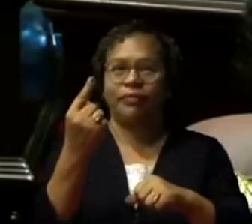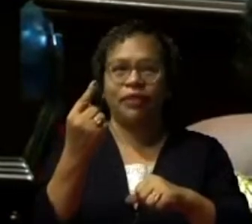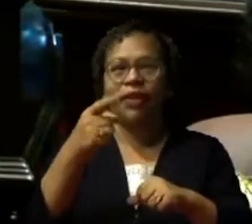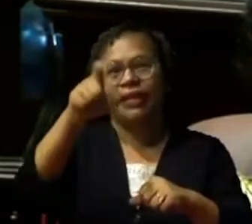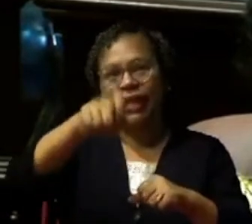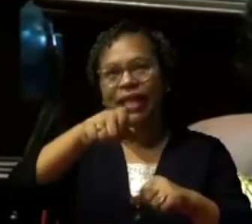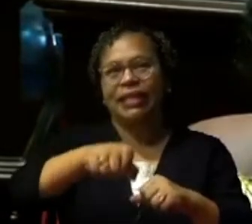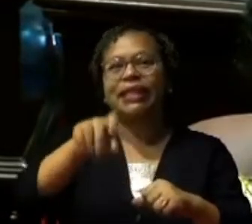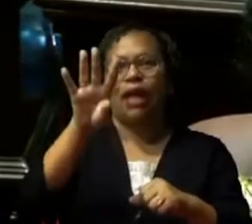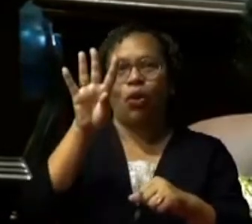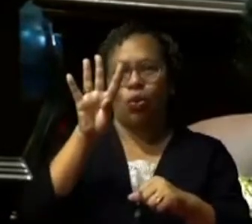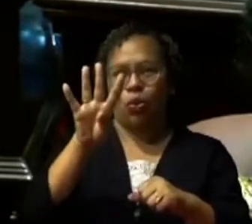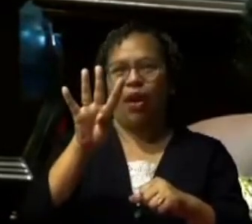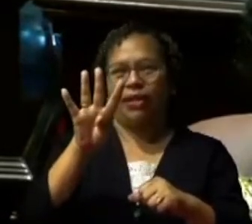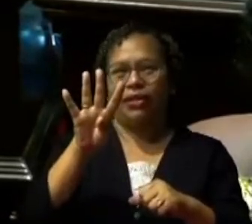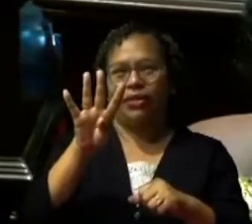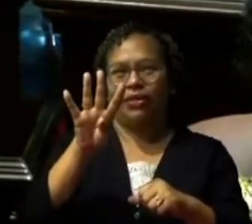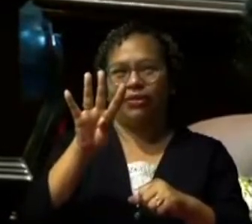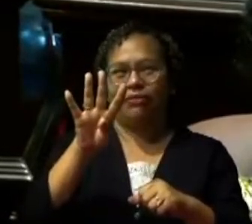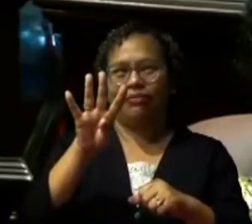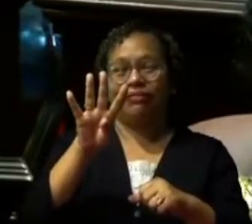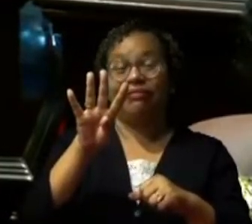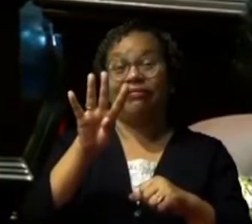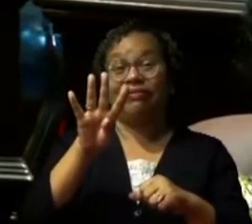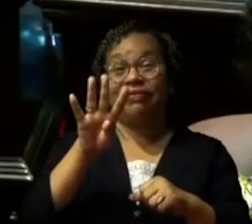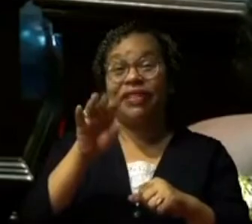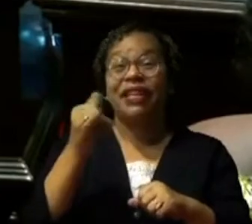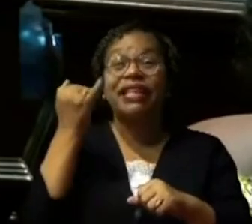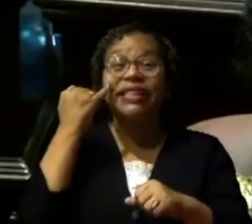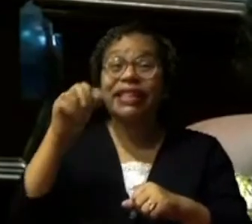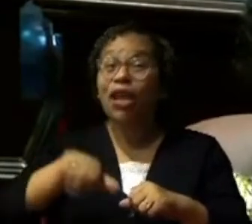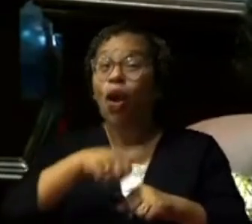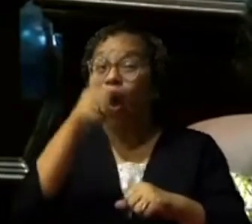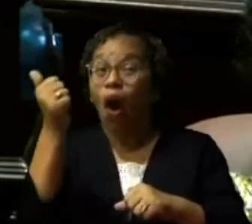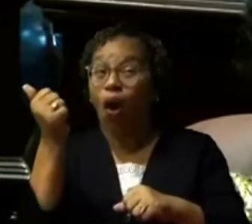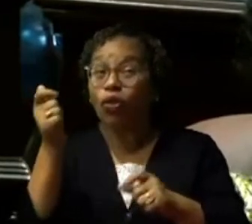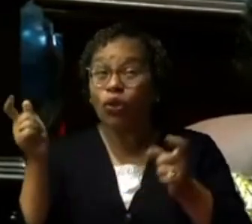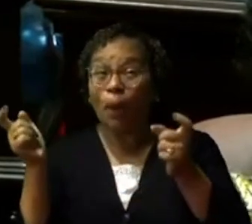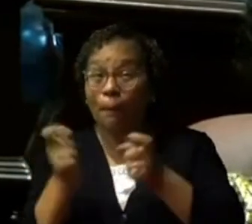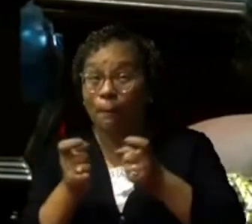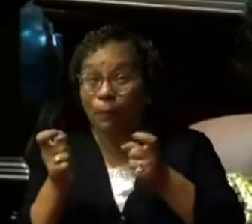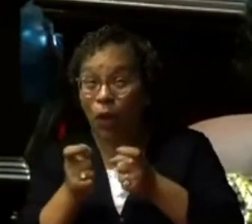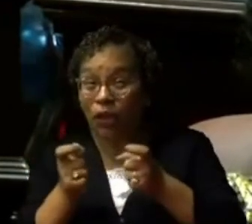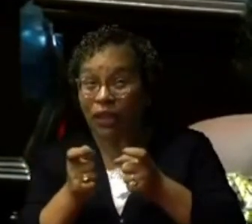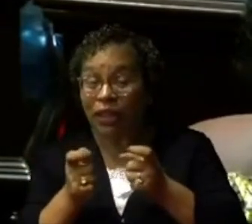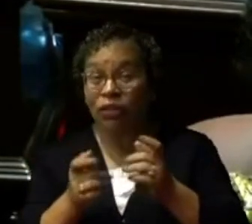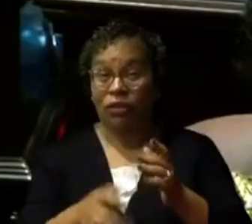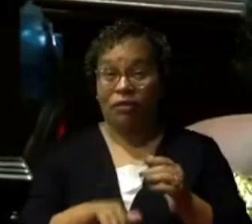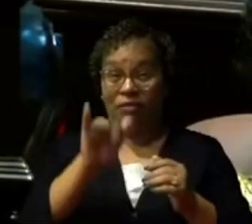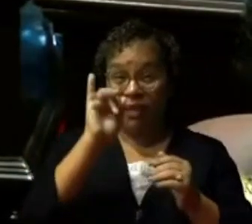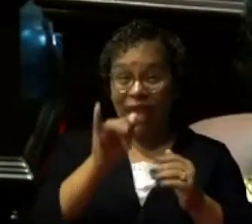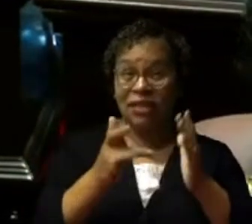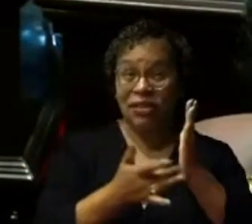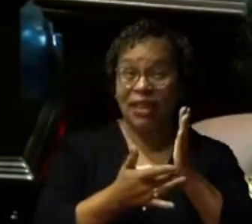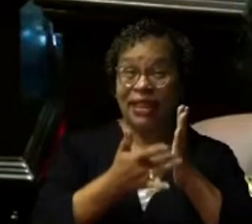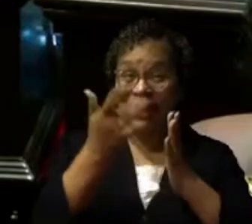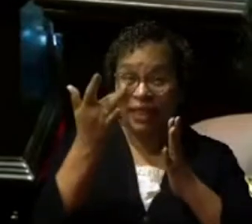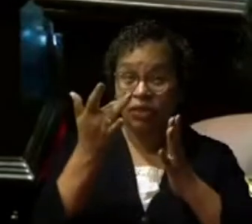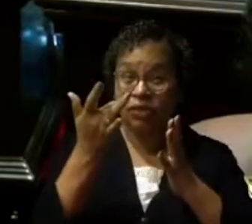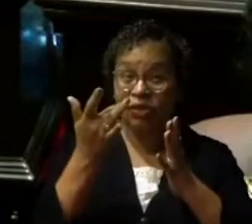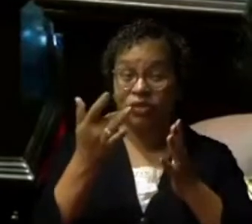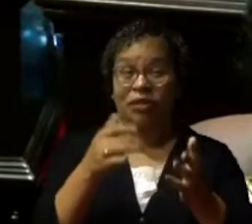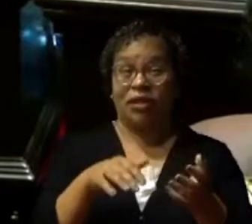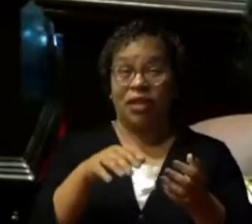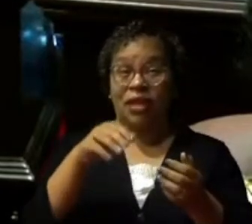diputados, que no puede ser un decimal. Pero lo que vemos es que el método de Hunt, en lugar de ser un método de asignación proporcional de escaños